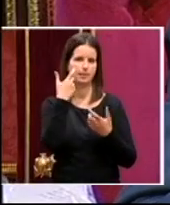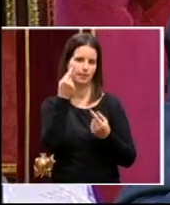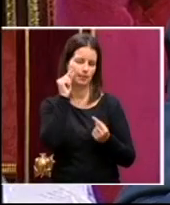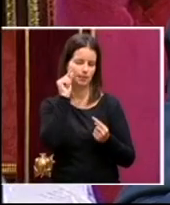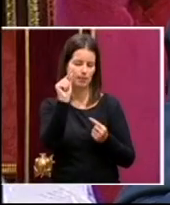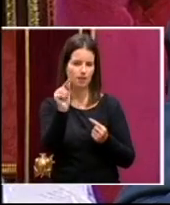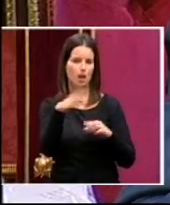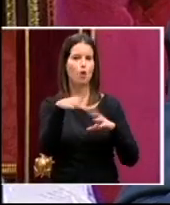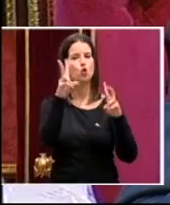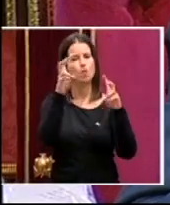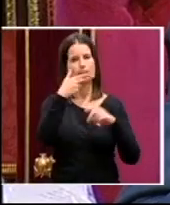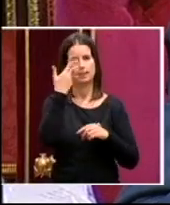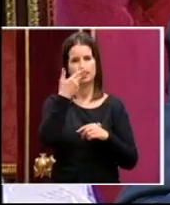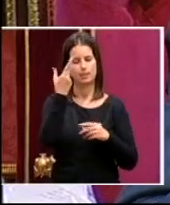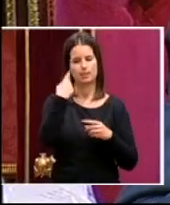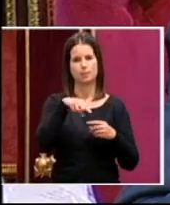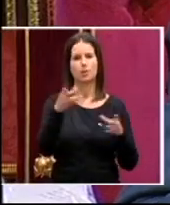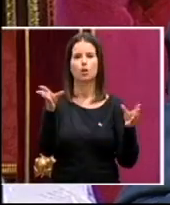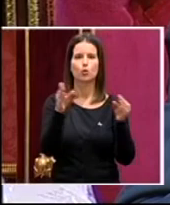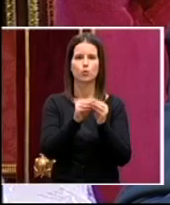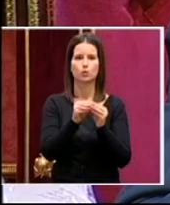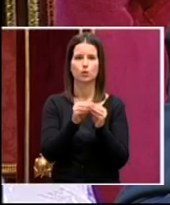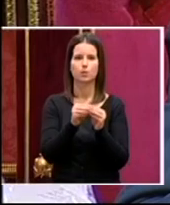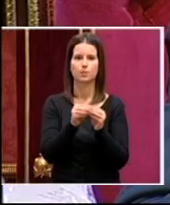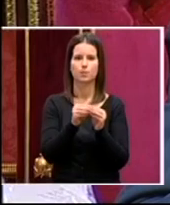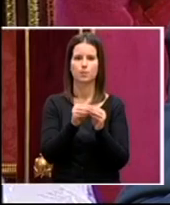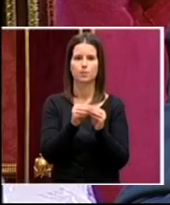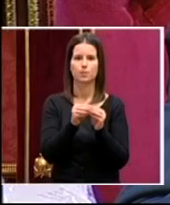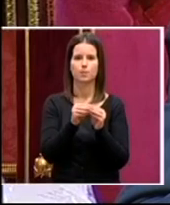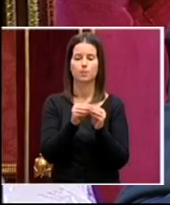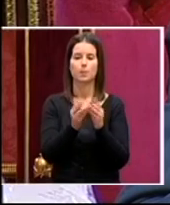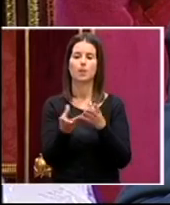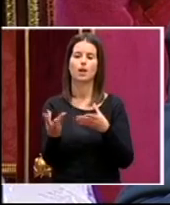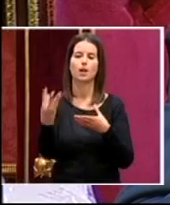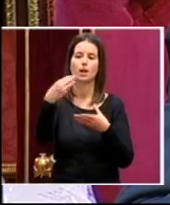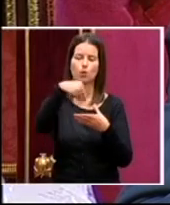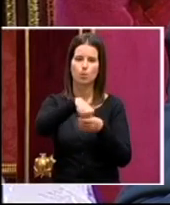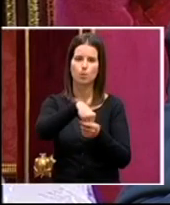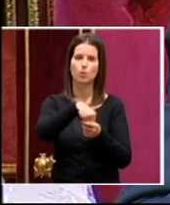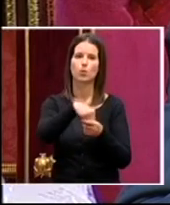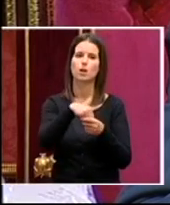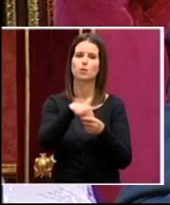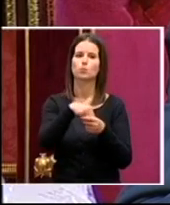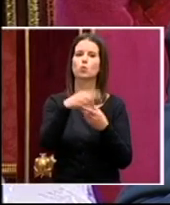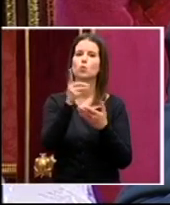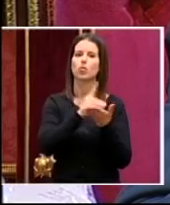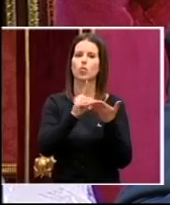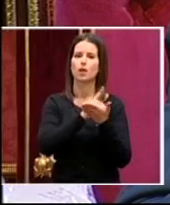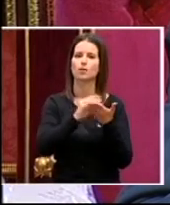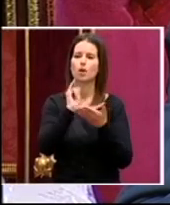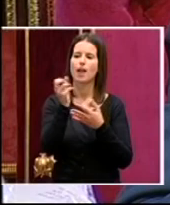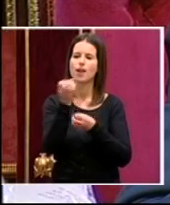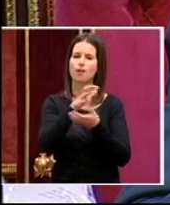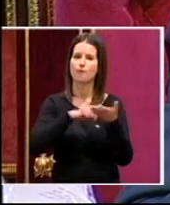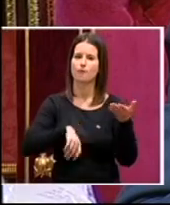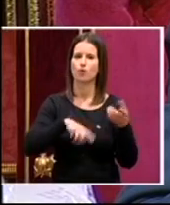es interesante que también se sepa en las conclusiones, que se incorpora el dato de que hay un informe de la Dirección